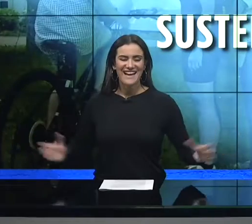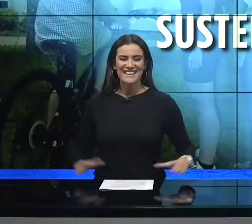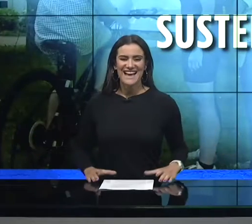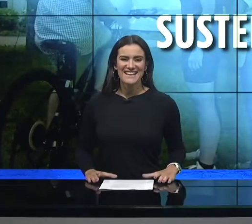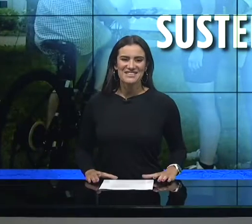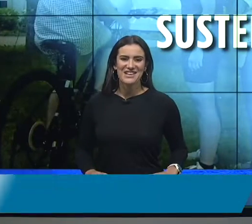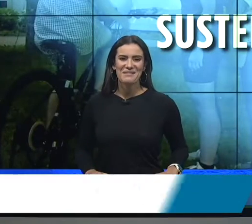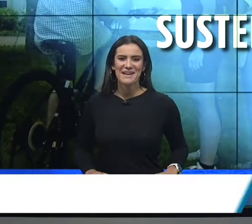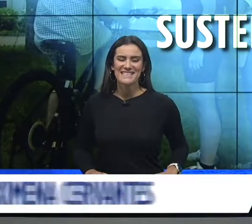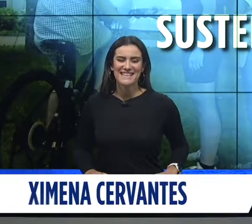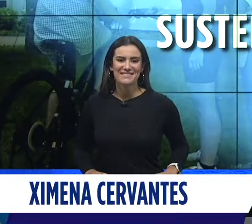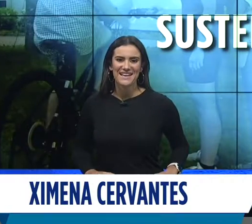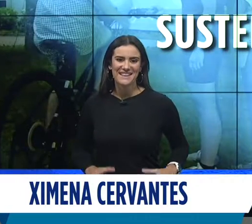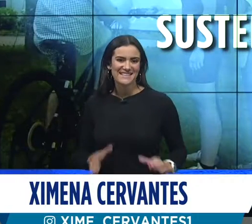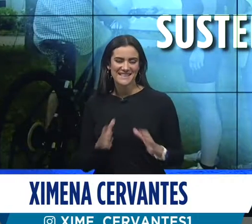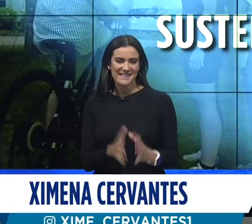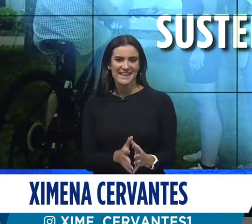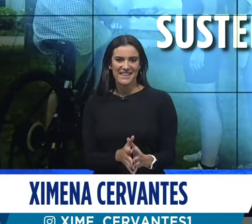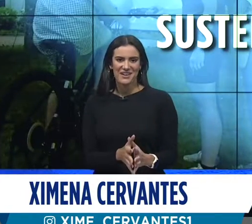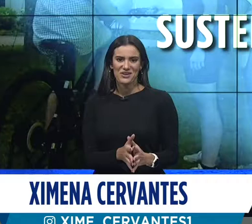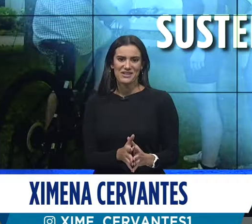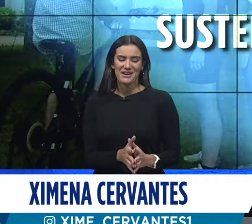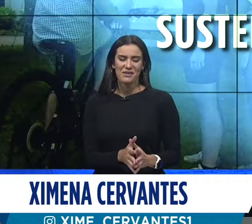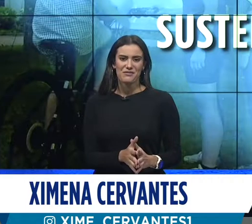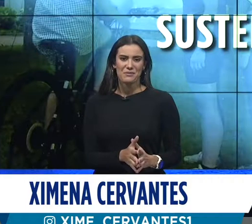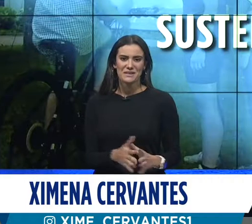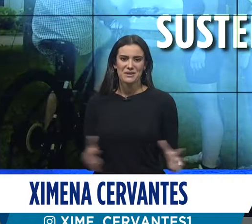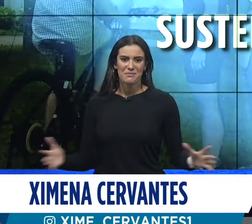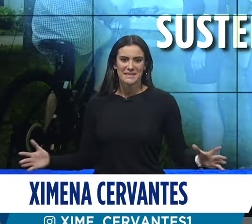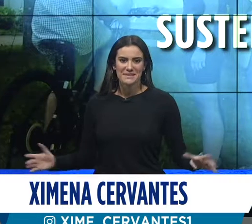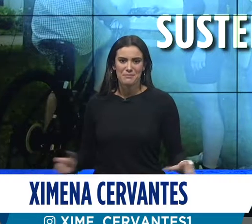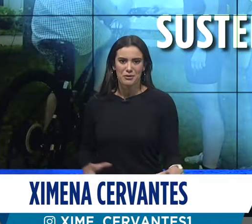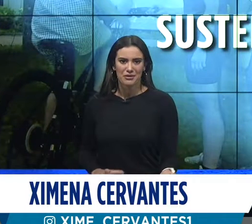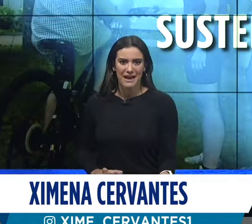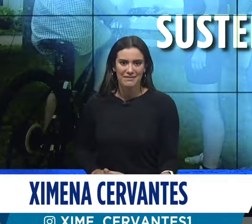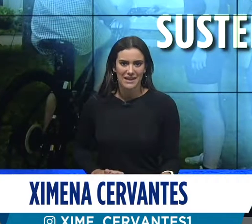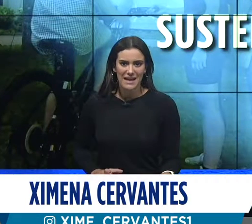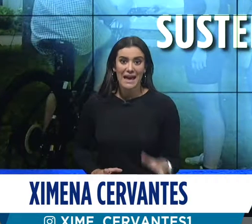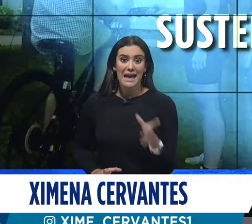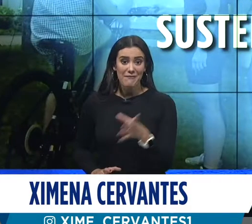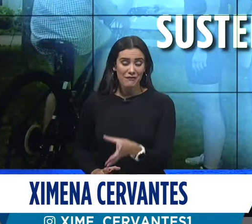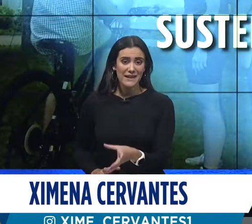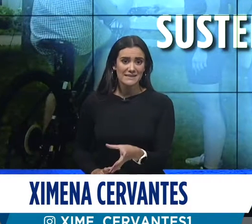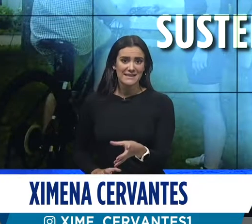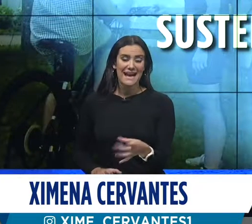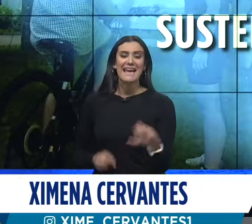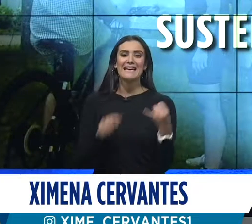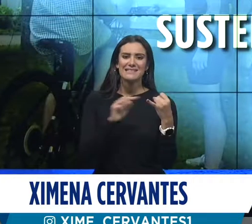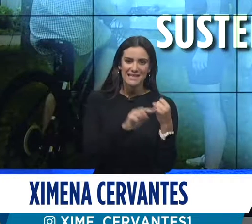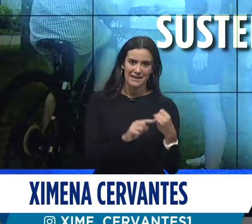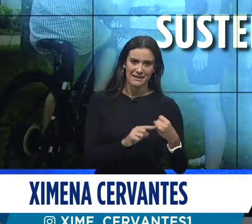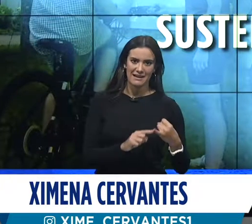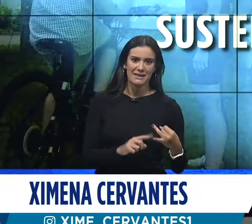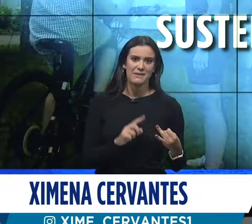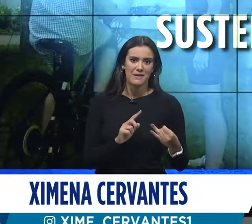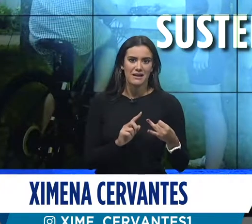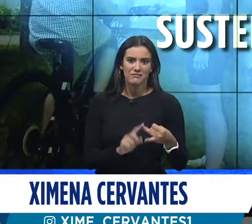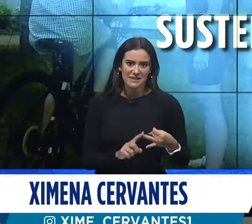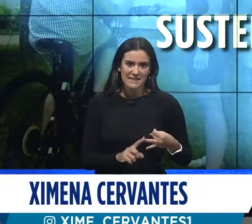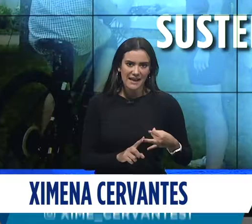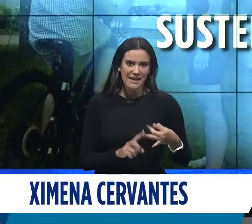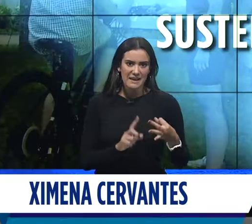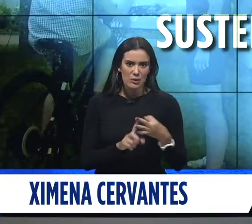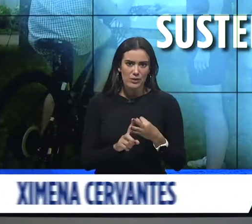hola qué tal yo soi jimena cervantes y el día de hoy te traigo la información más importante en francia- el cine la